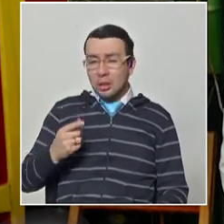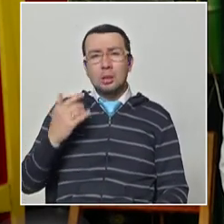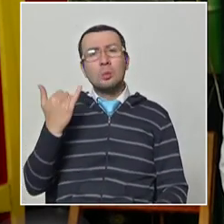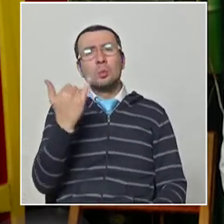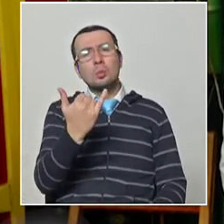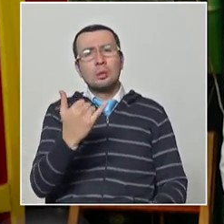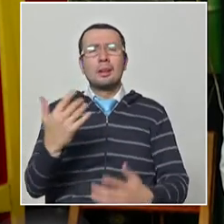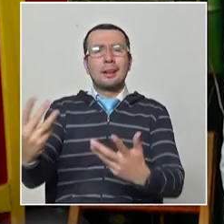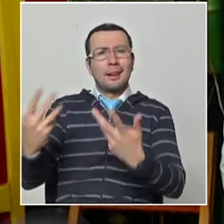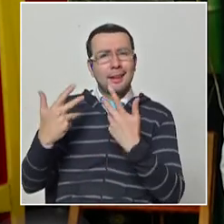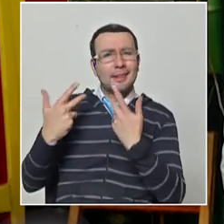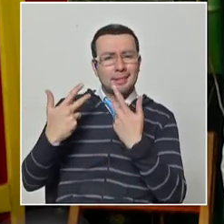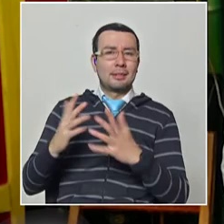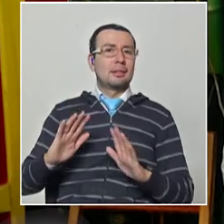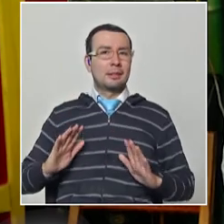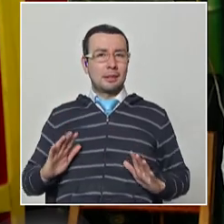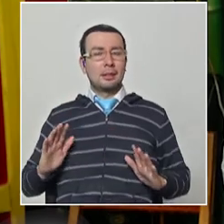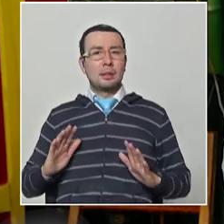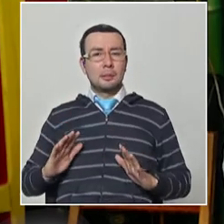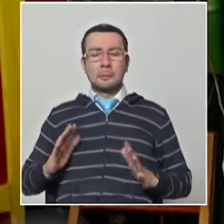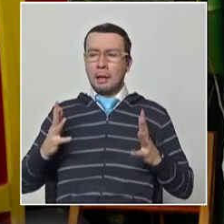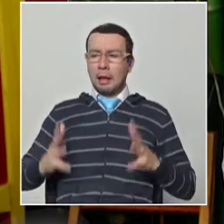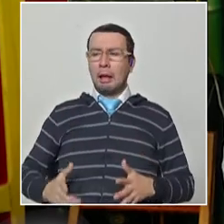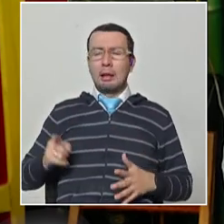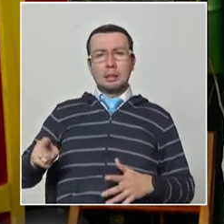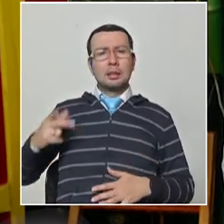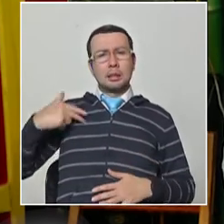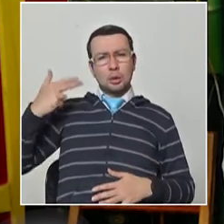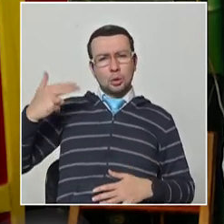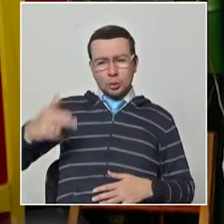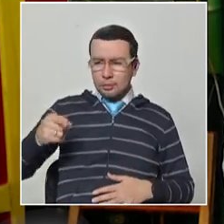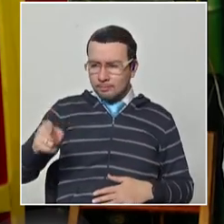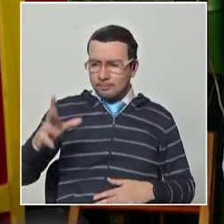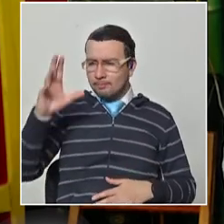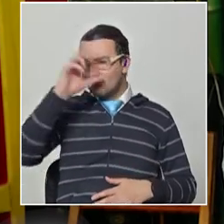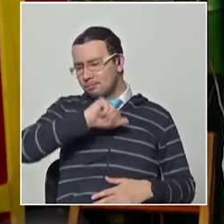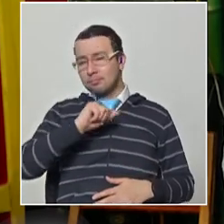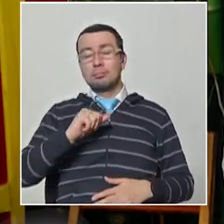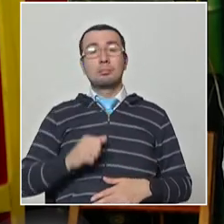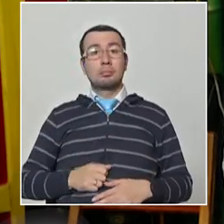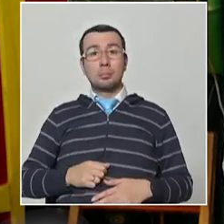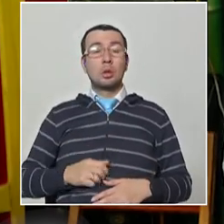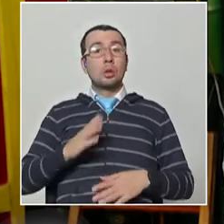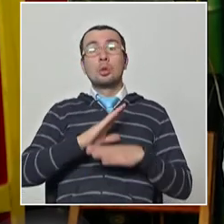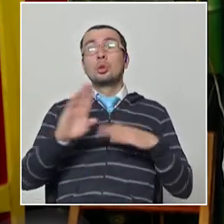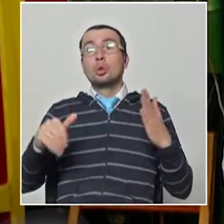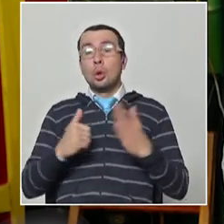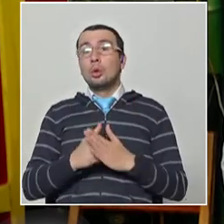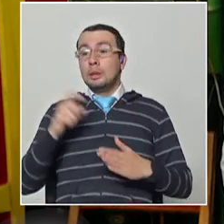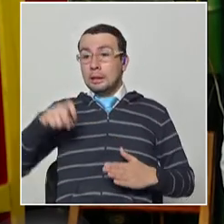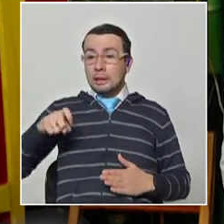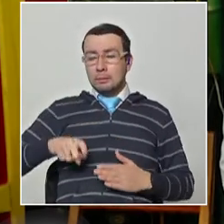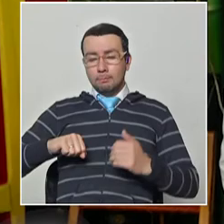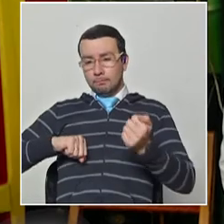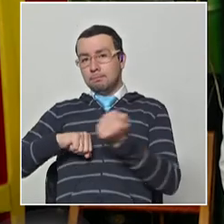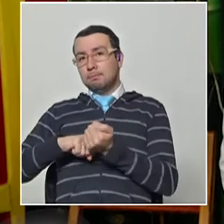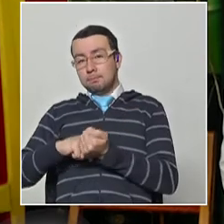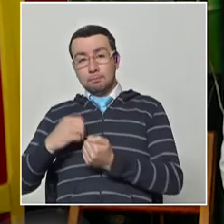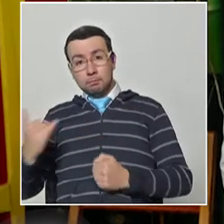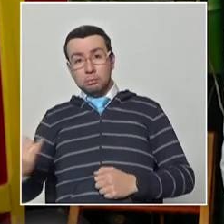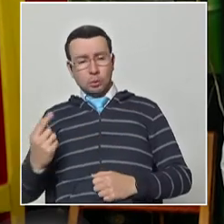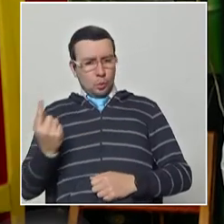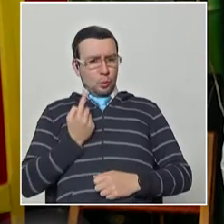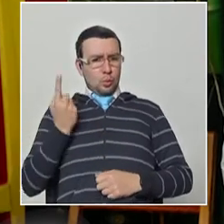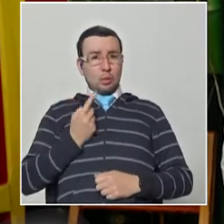enseñándole a uno donde la historia clínica es grande donde todos nos tenemos que apoyar y por eso insisto una sola golondrina